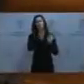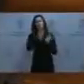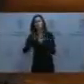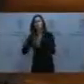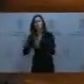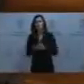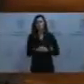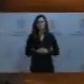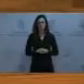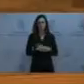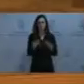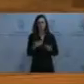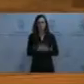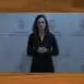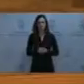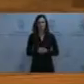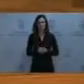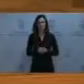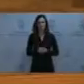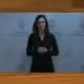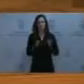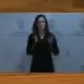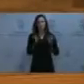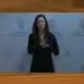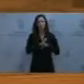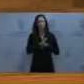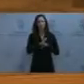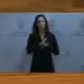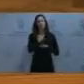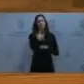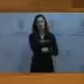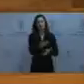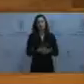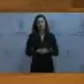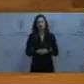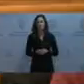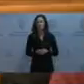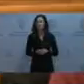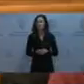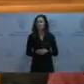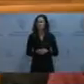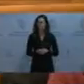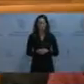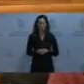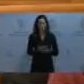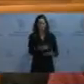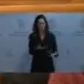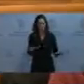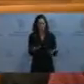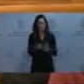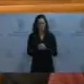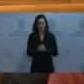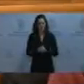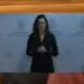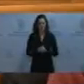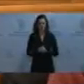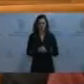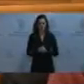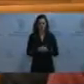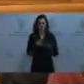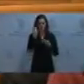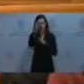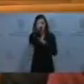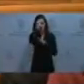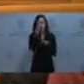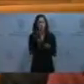gracias. Gracias, señora consejera. Señor Corbas Mons tiene la palabra. Sí, señorías, creo que hemos